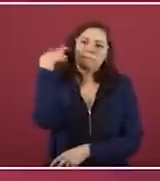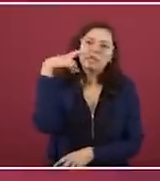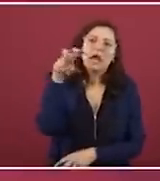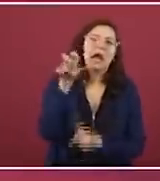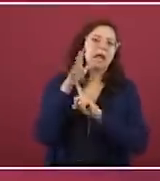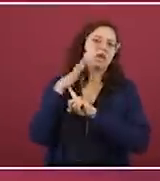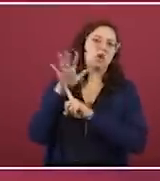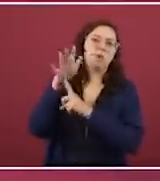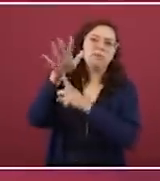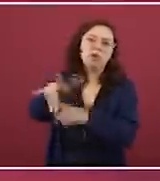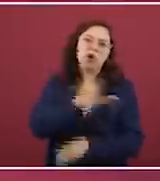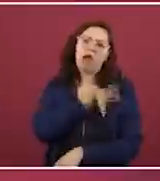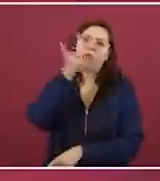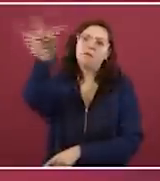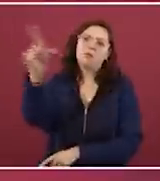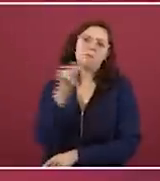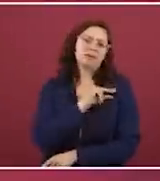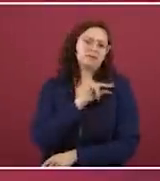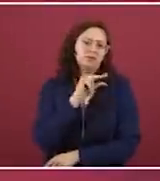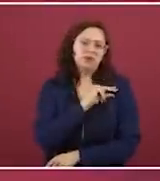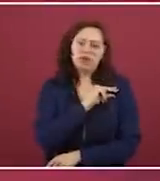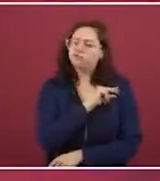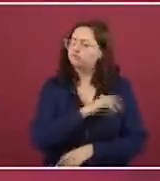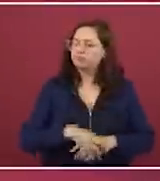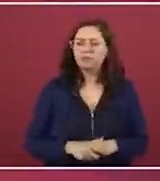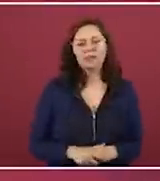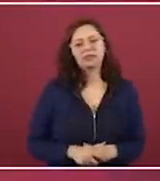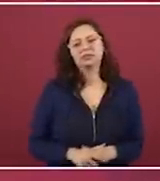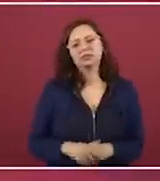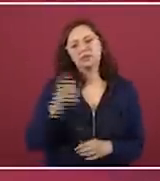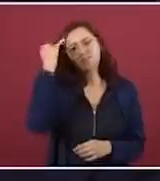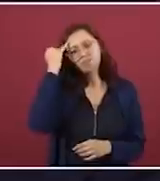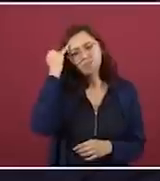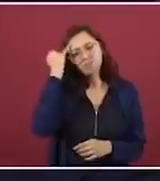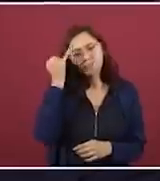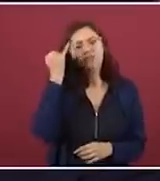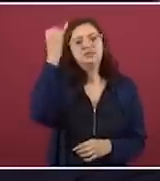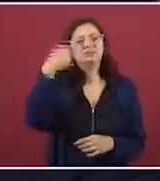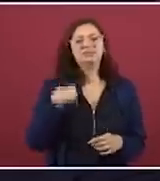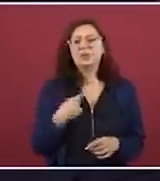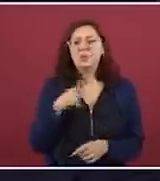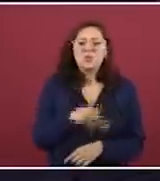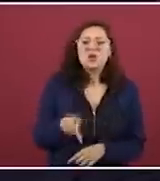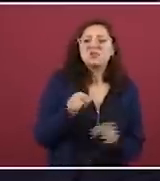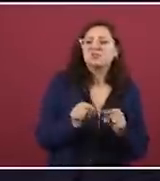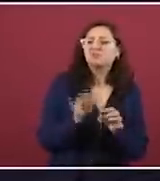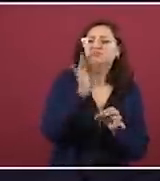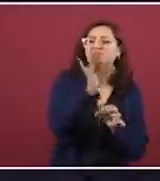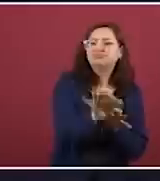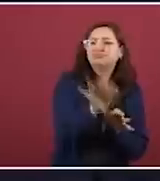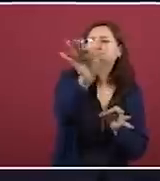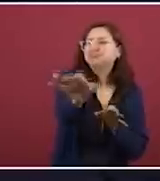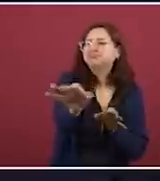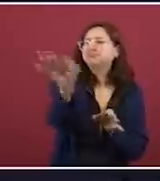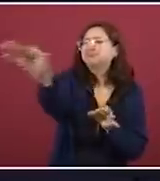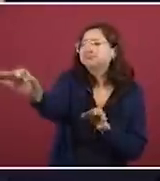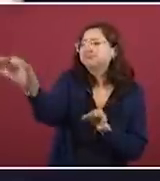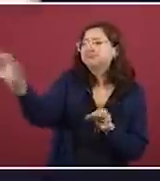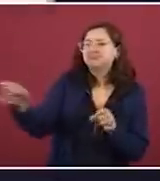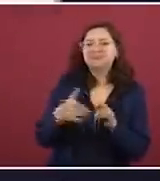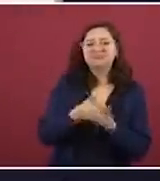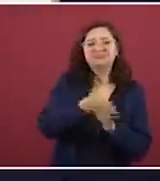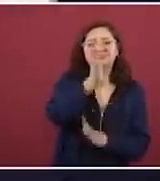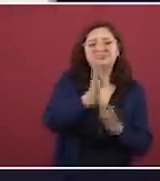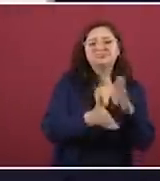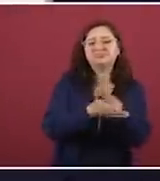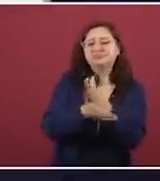si voy a Monclova, a Sabinas, a Acuña, a